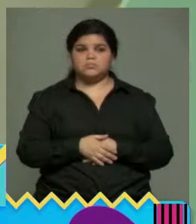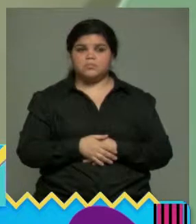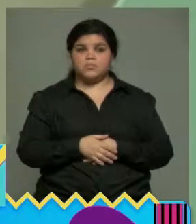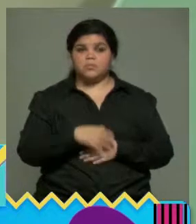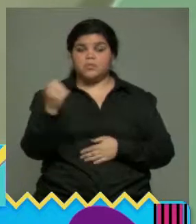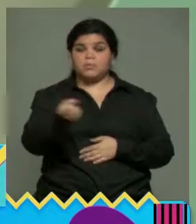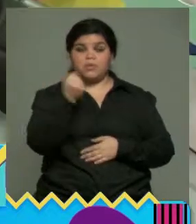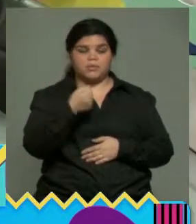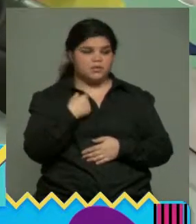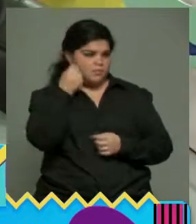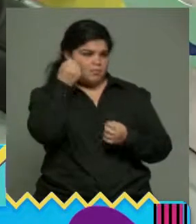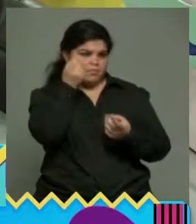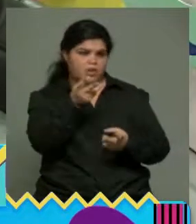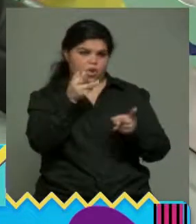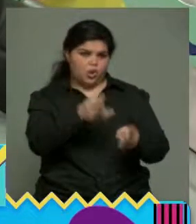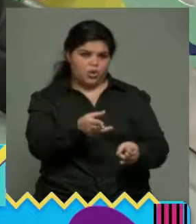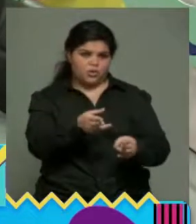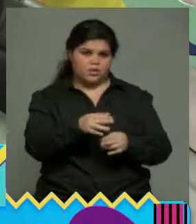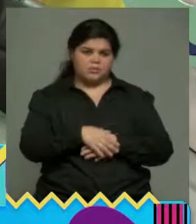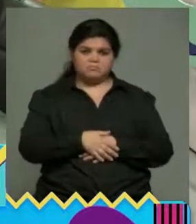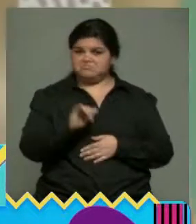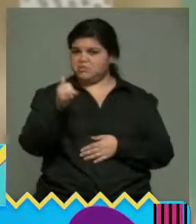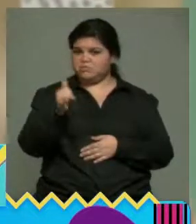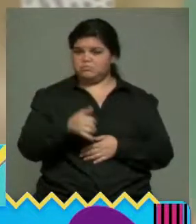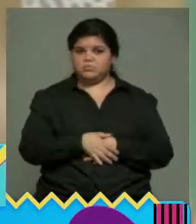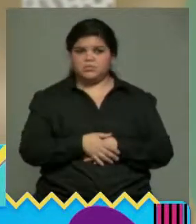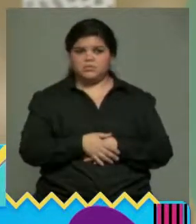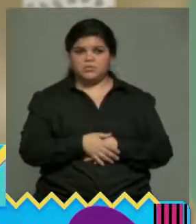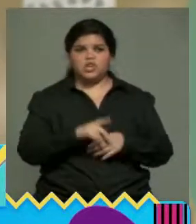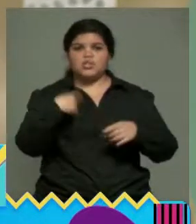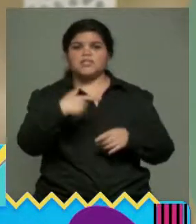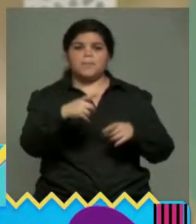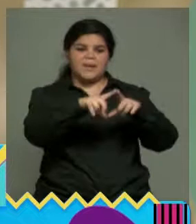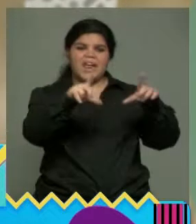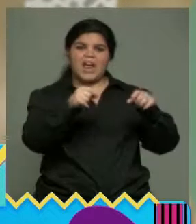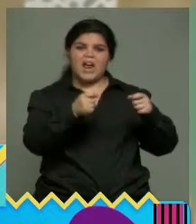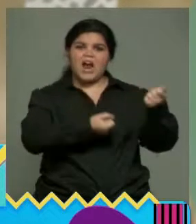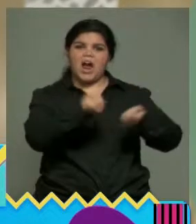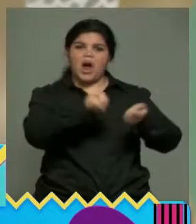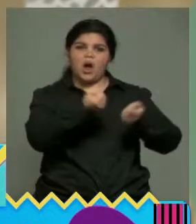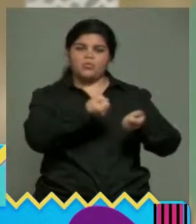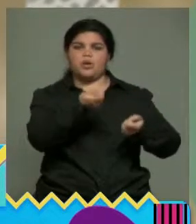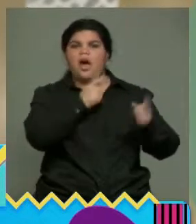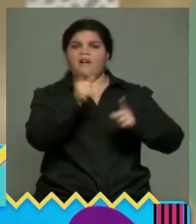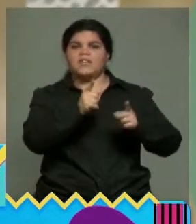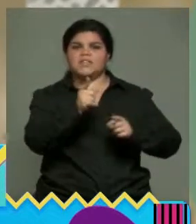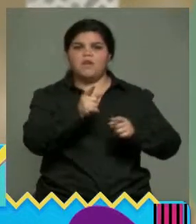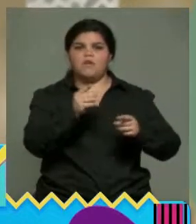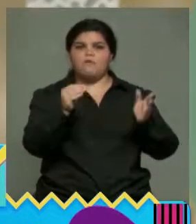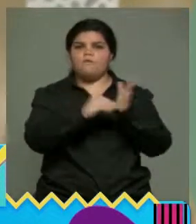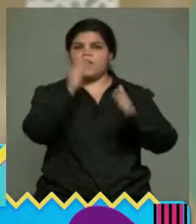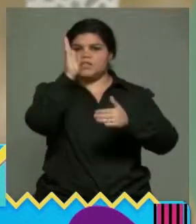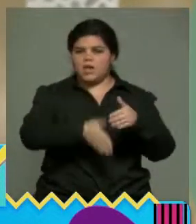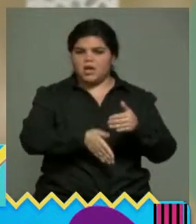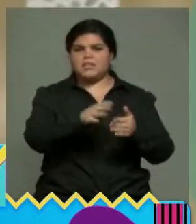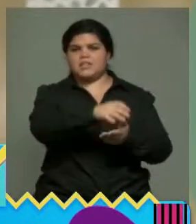sí. Perdón que lo interrumpa, pero Sí. no siempre, no es que no se va a retener la licencia. Digo, hay situaciones, si la licencia está vencida, por ejemplo, se retiene,